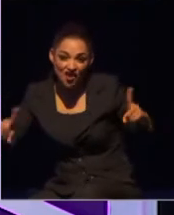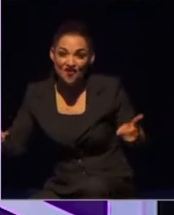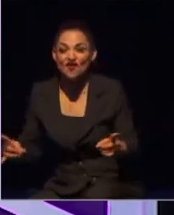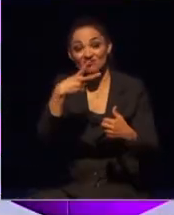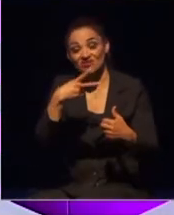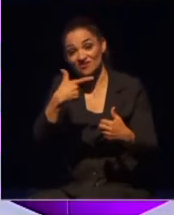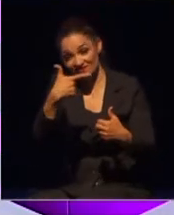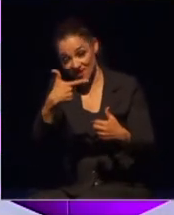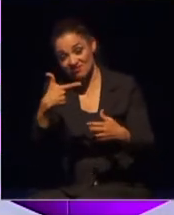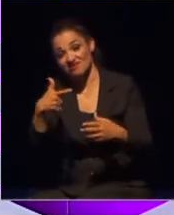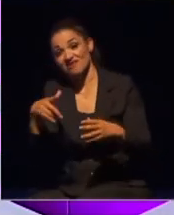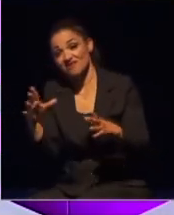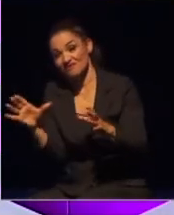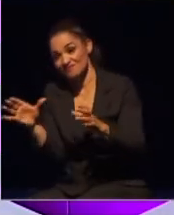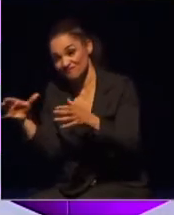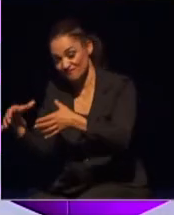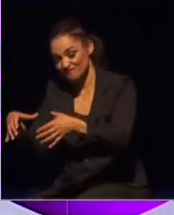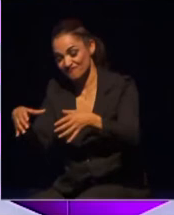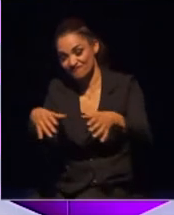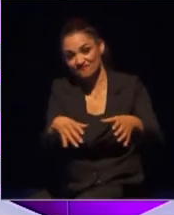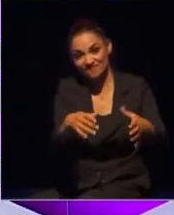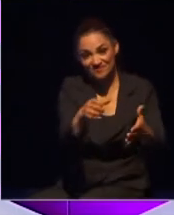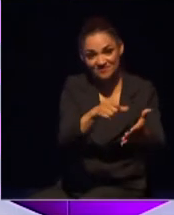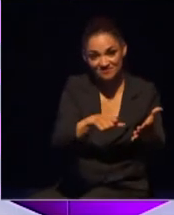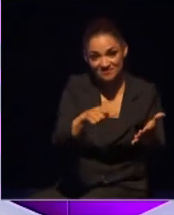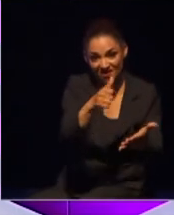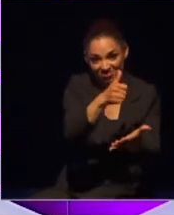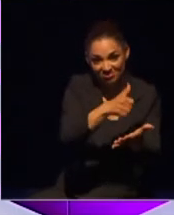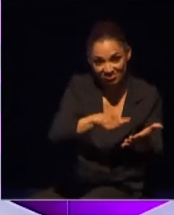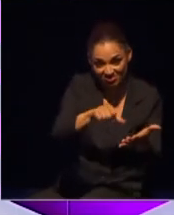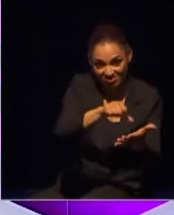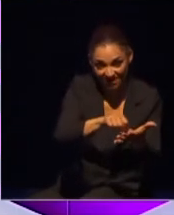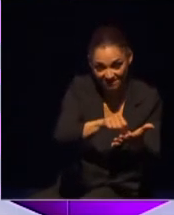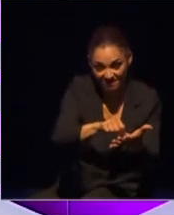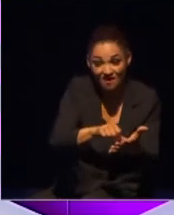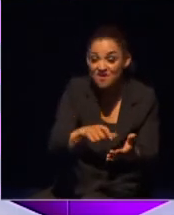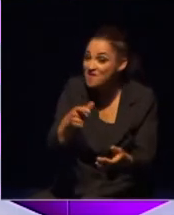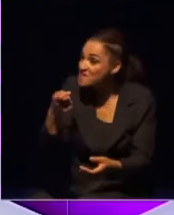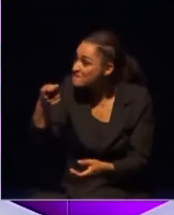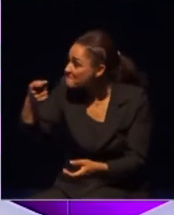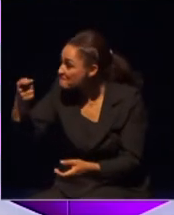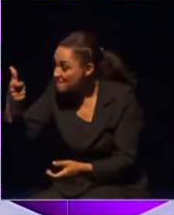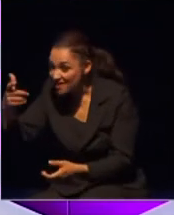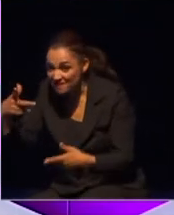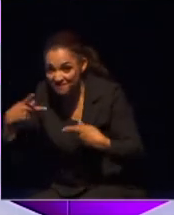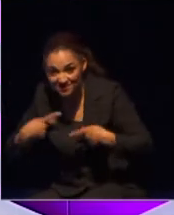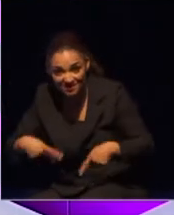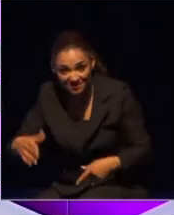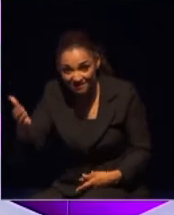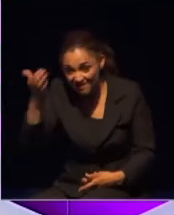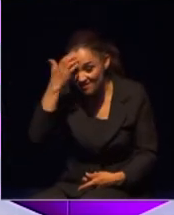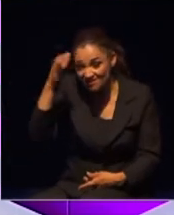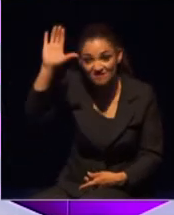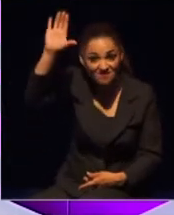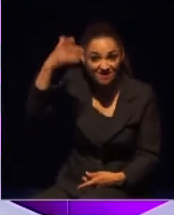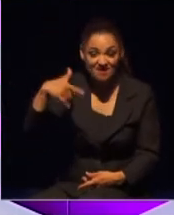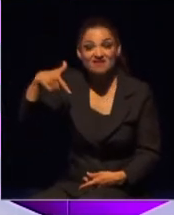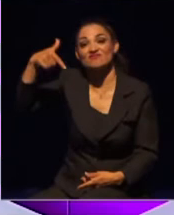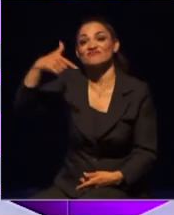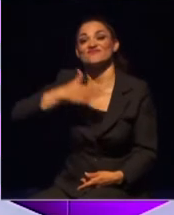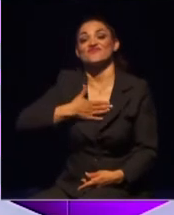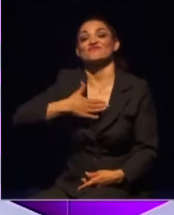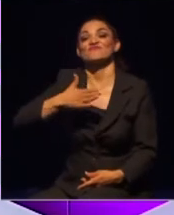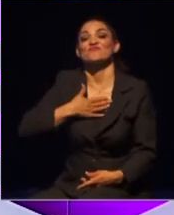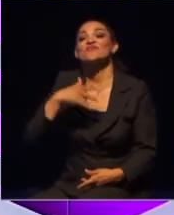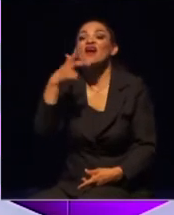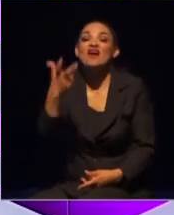local. Sin duda, poca gente conoce a Culiacán como un servidor. Para poder alcanzar el